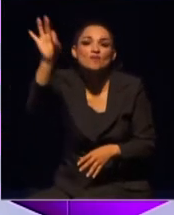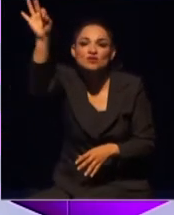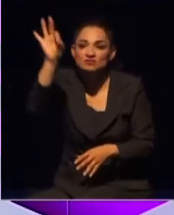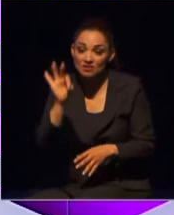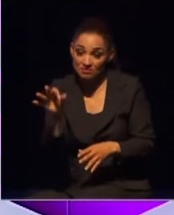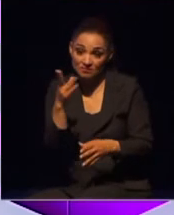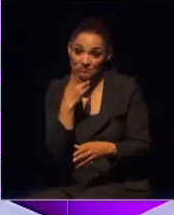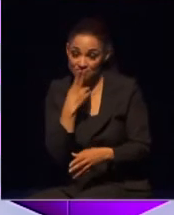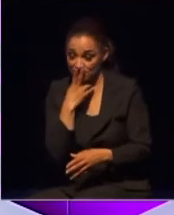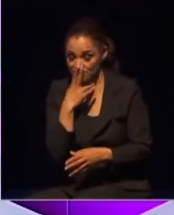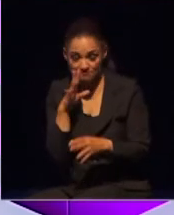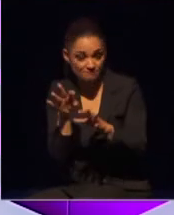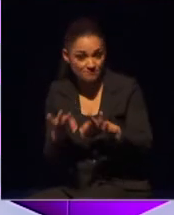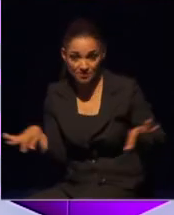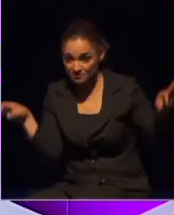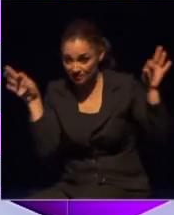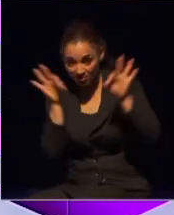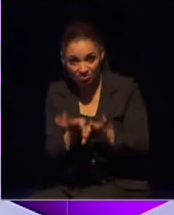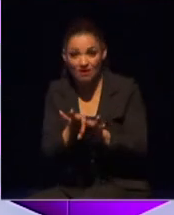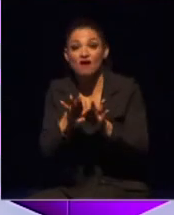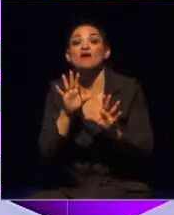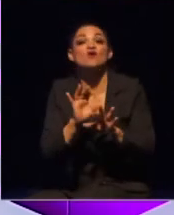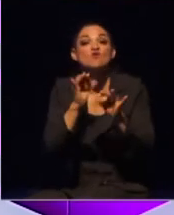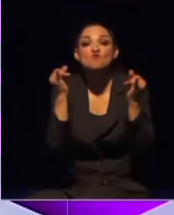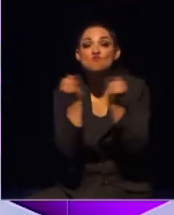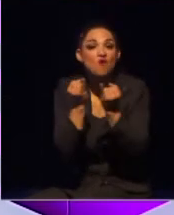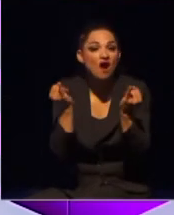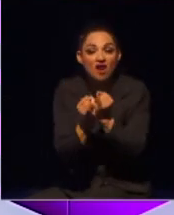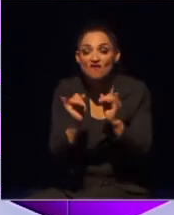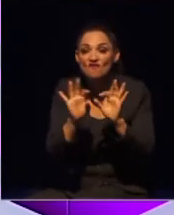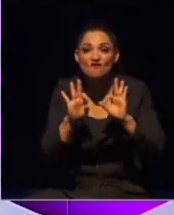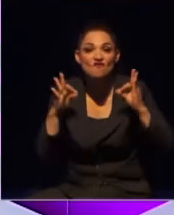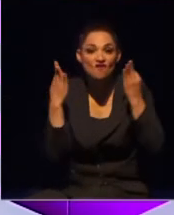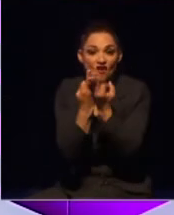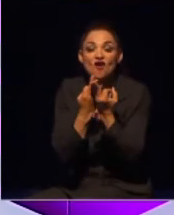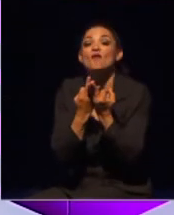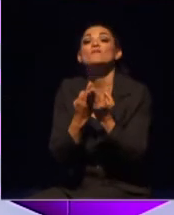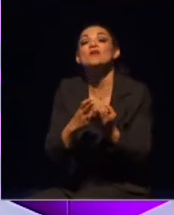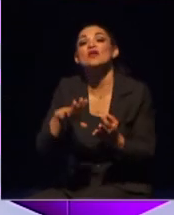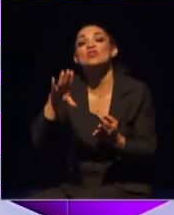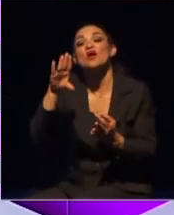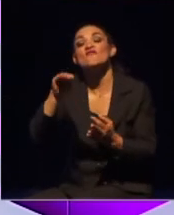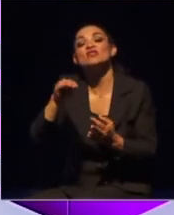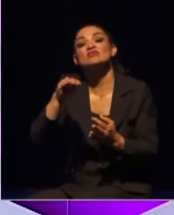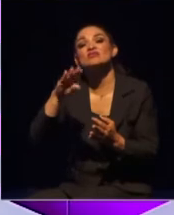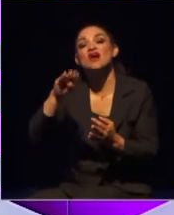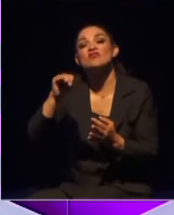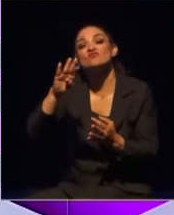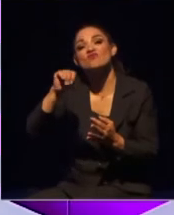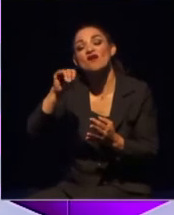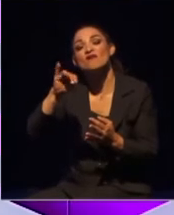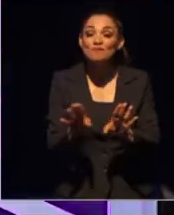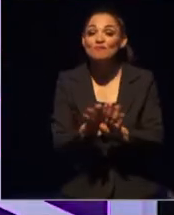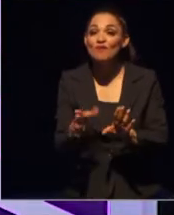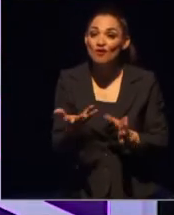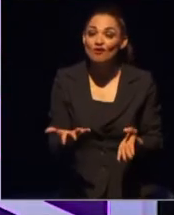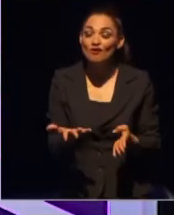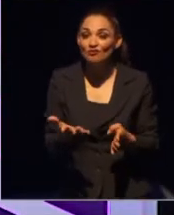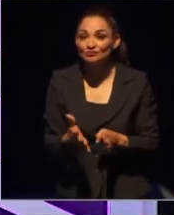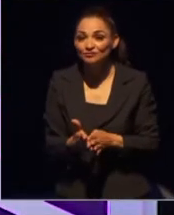tan importante. De igual forma, del 99.5% de cobertura de agua potable, llegaremos al 100%.